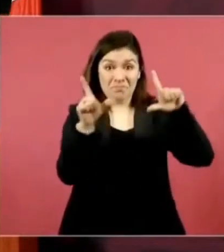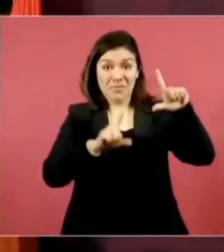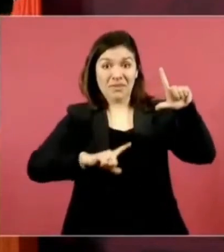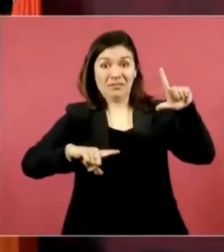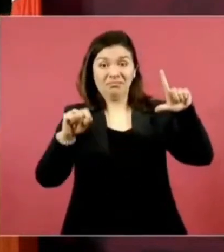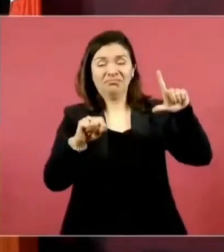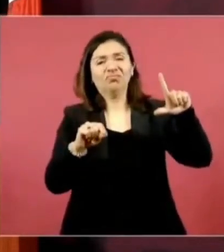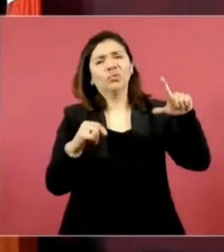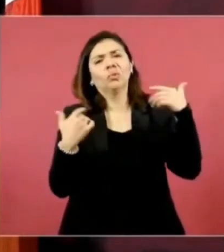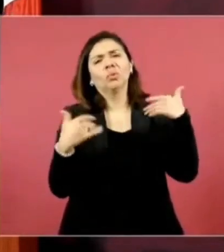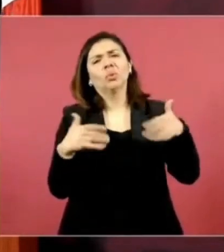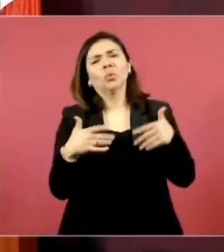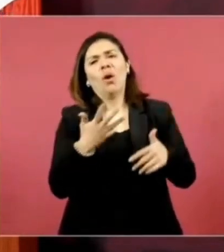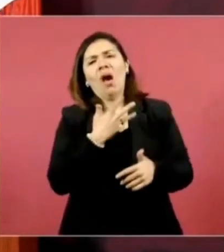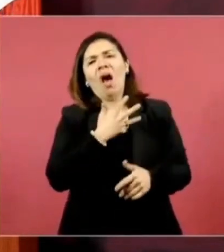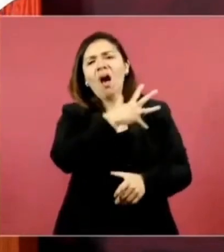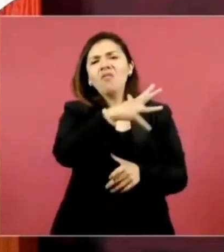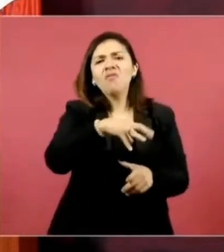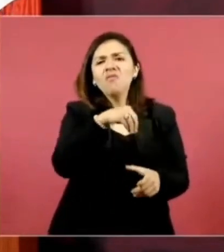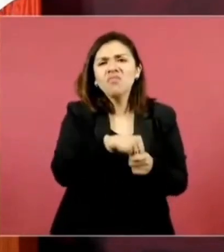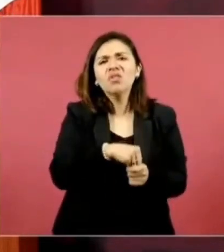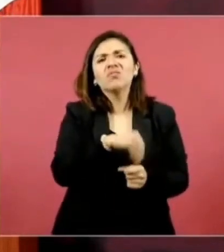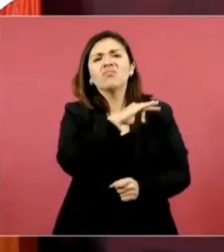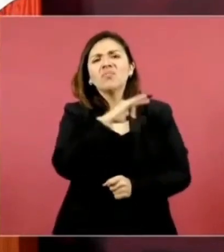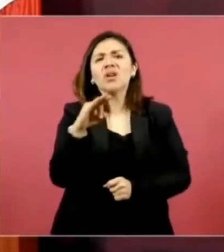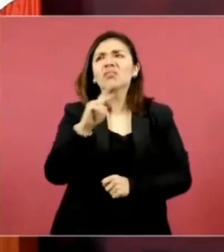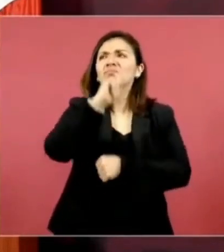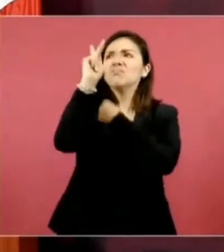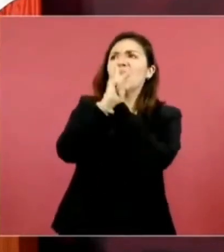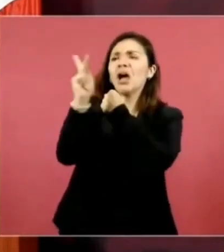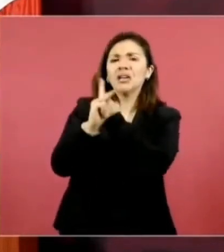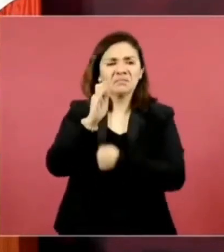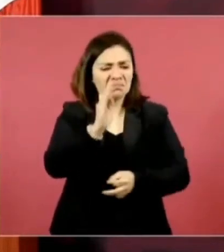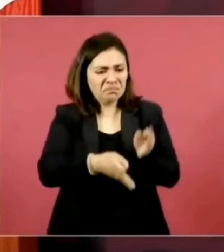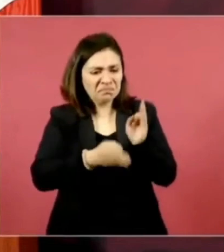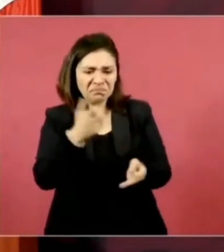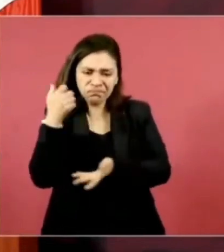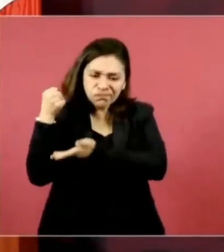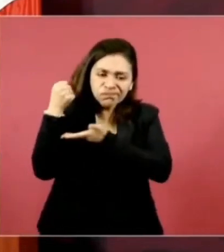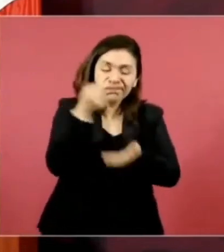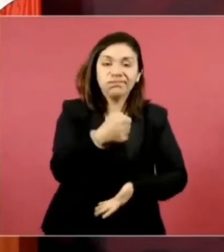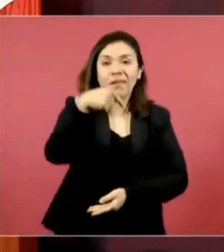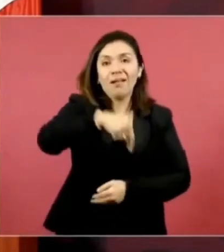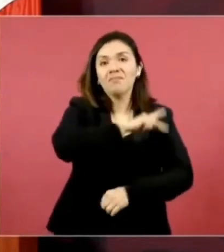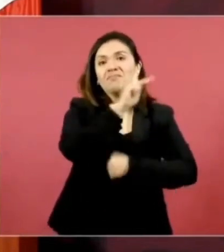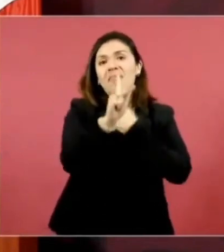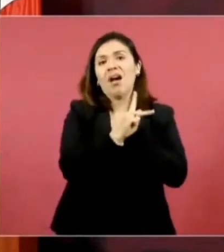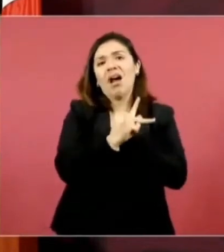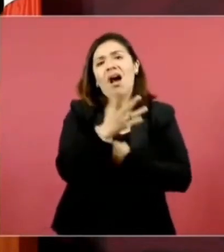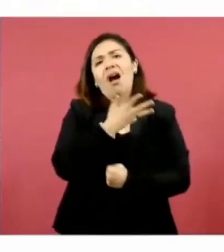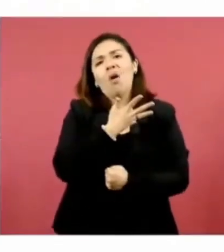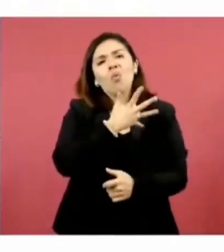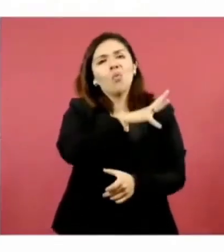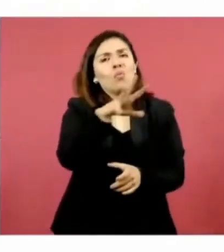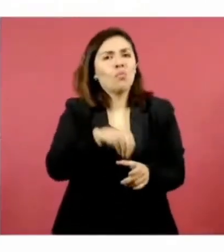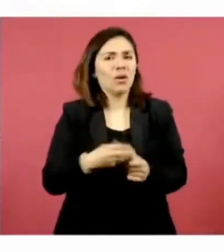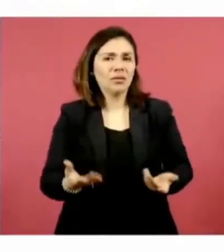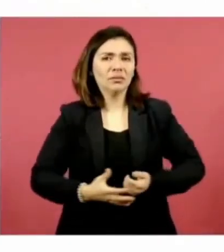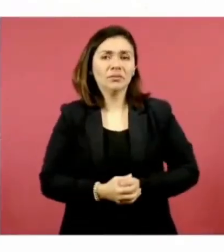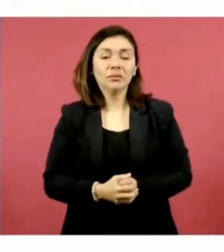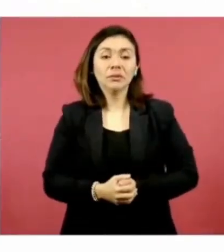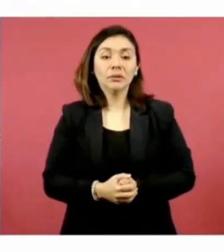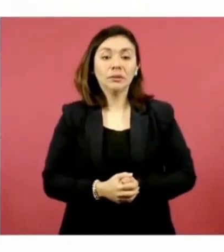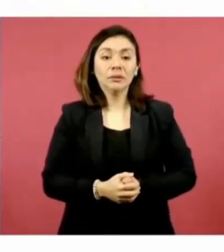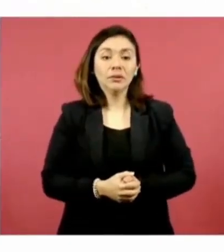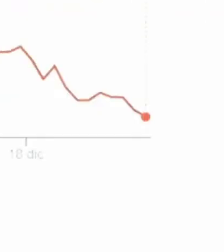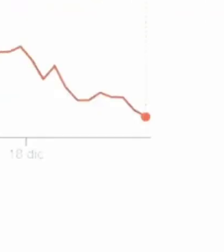atractivo para la inversión. ¿Cuándo se